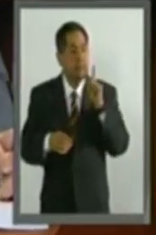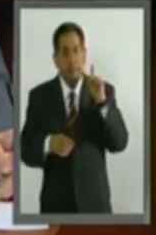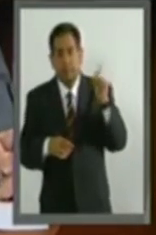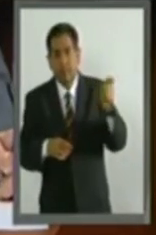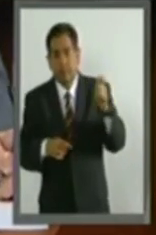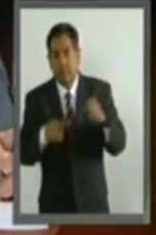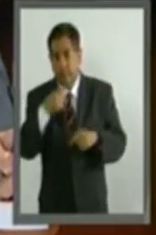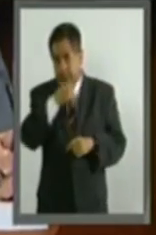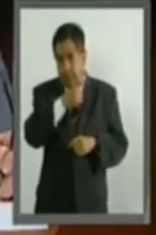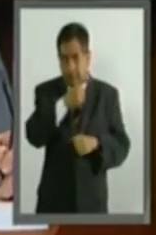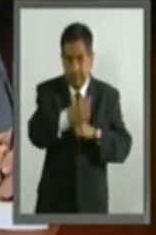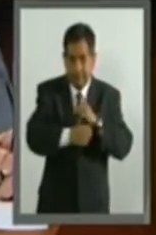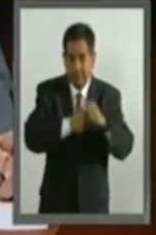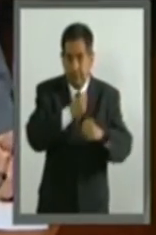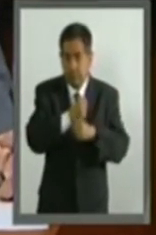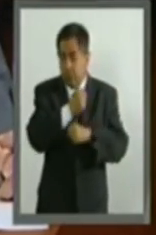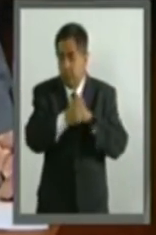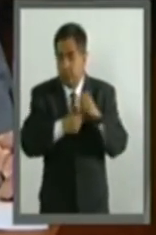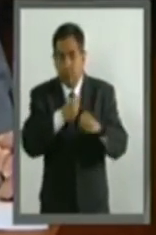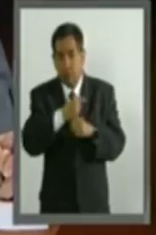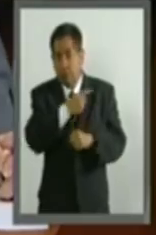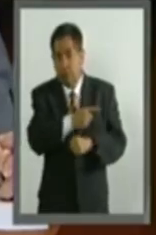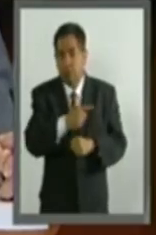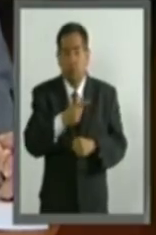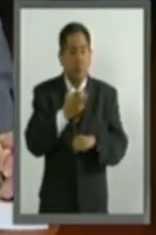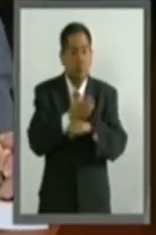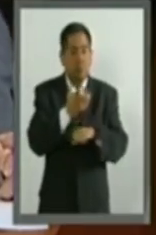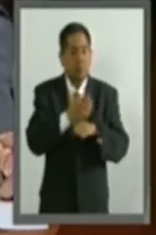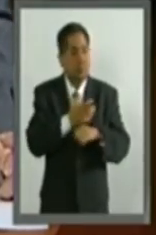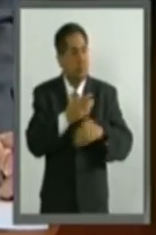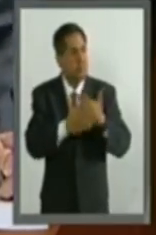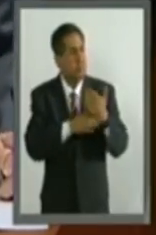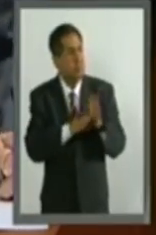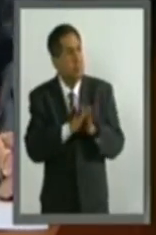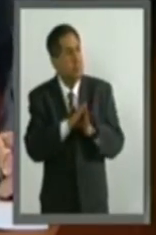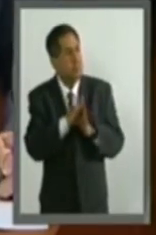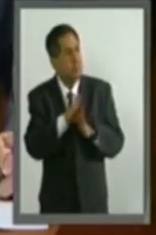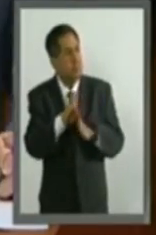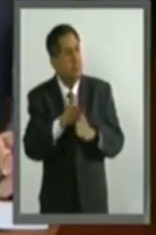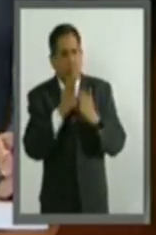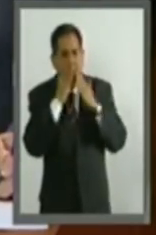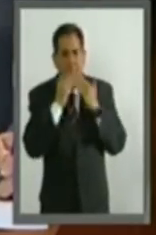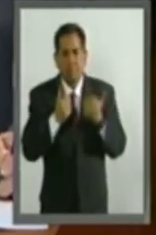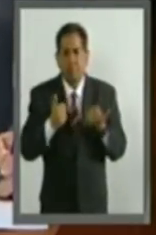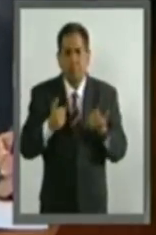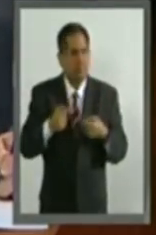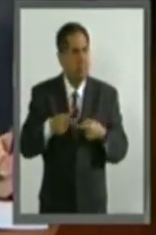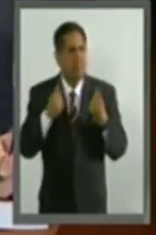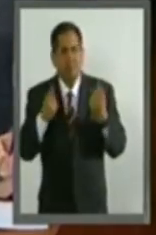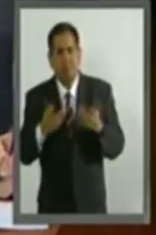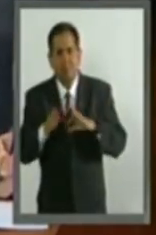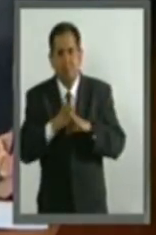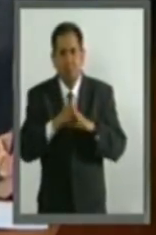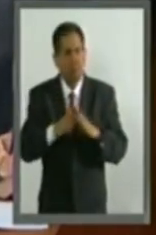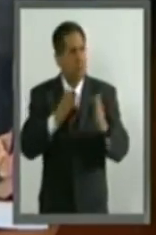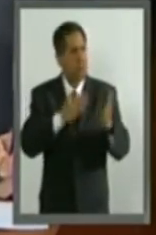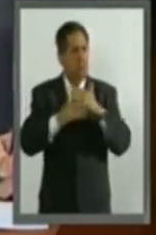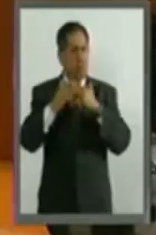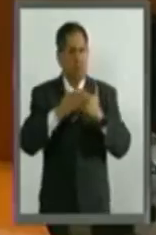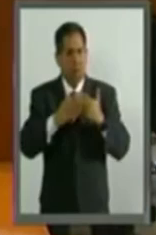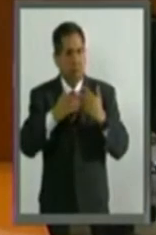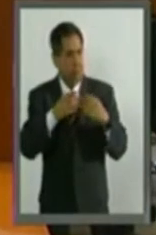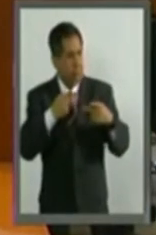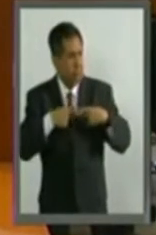tienen años de progreso económico y no se ve una razón de tensión, de gran desempleo